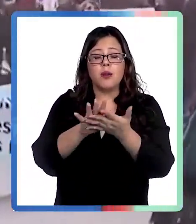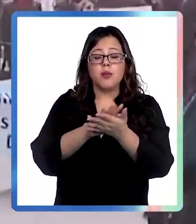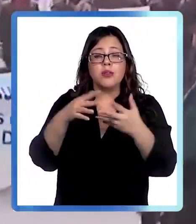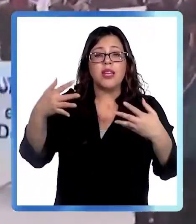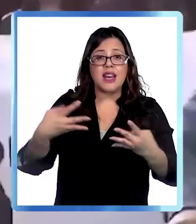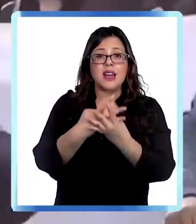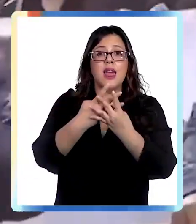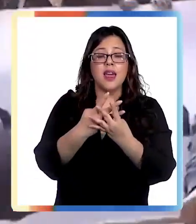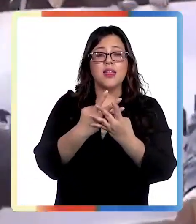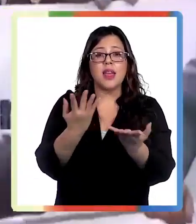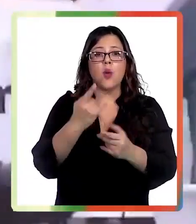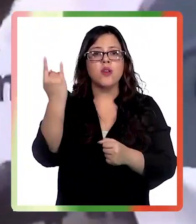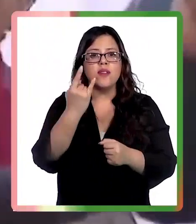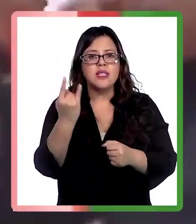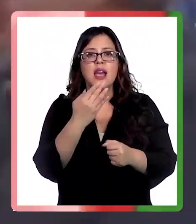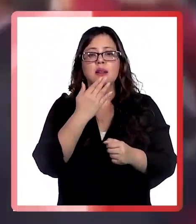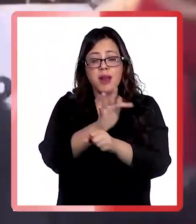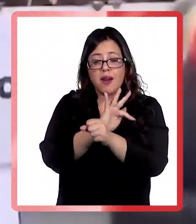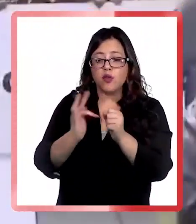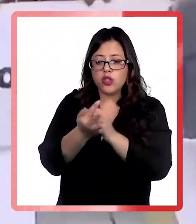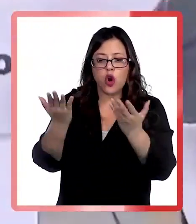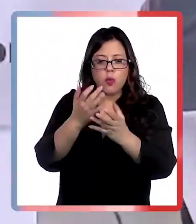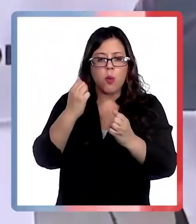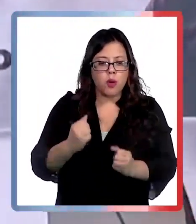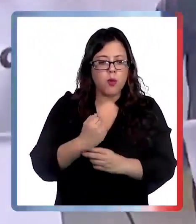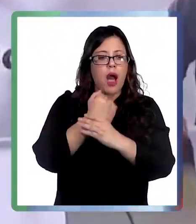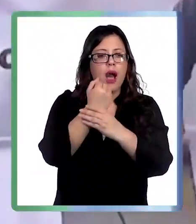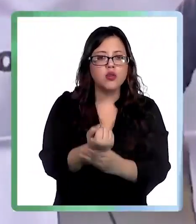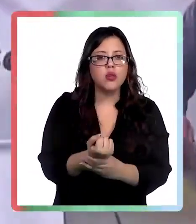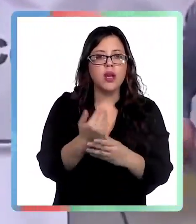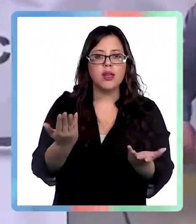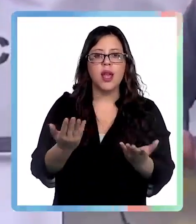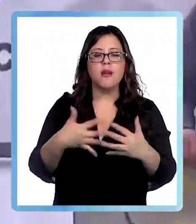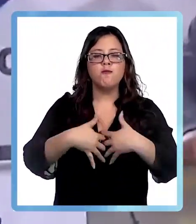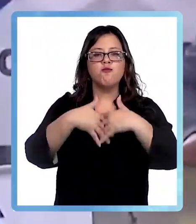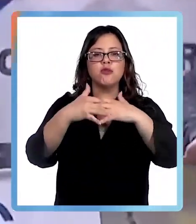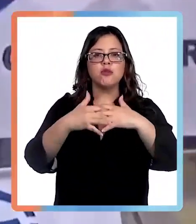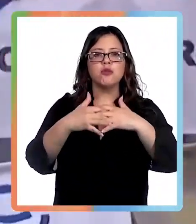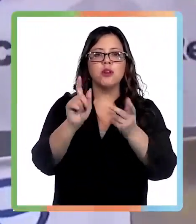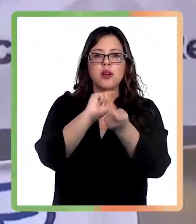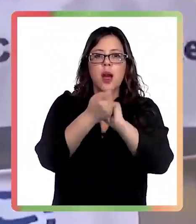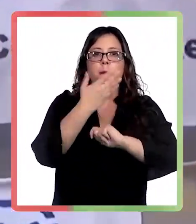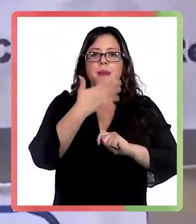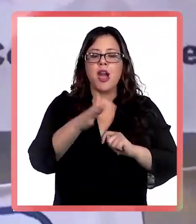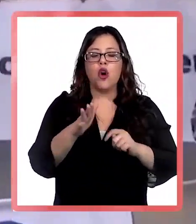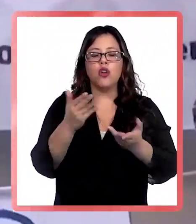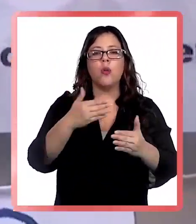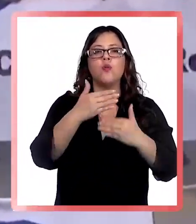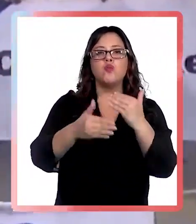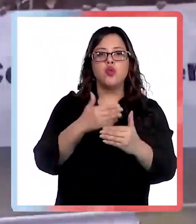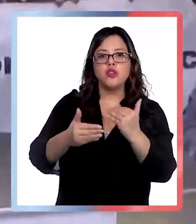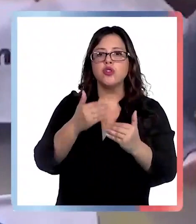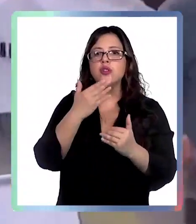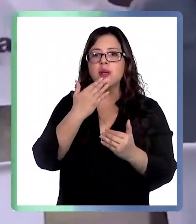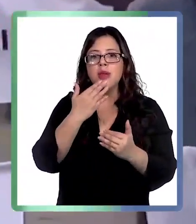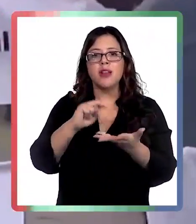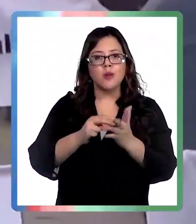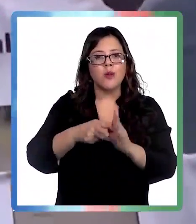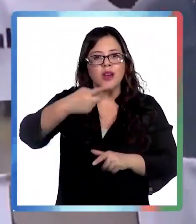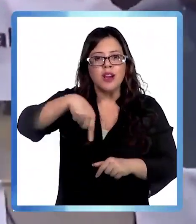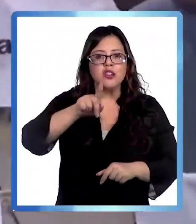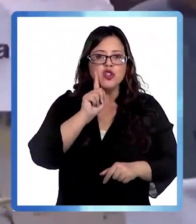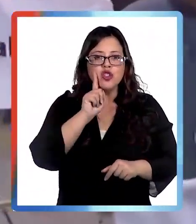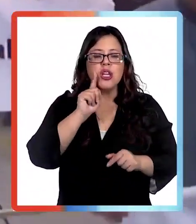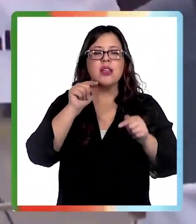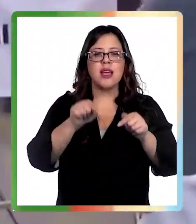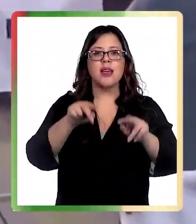de universidades y fundaciones SM podemos aportar a potenciar y a mejorar los procesos y los valores que